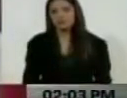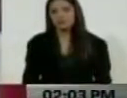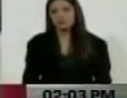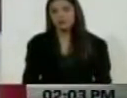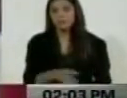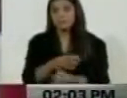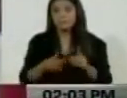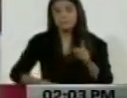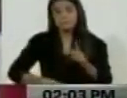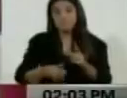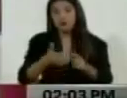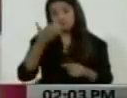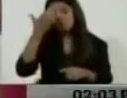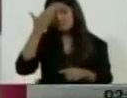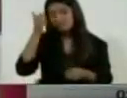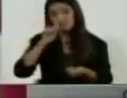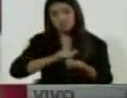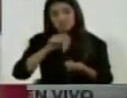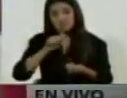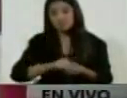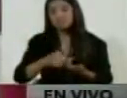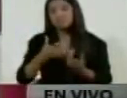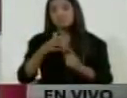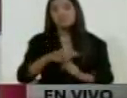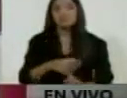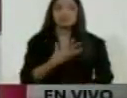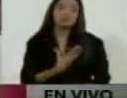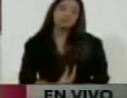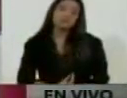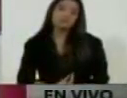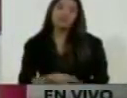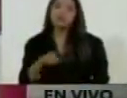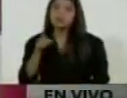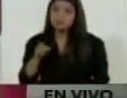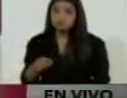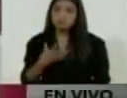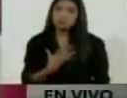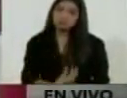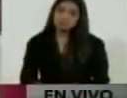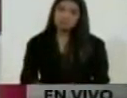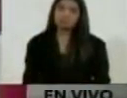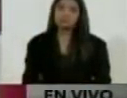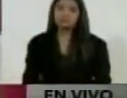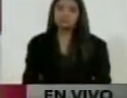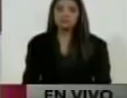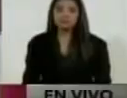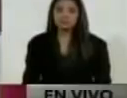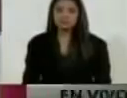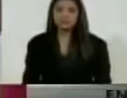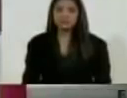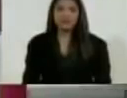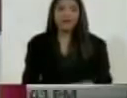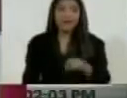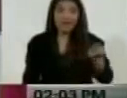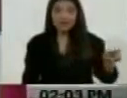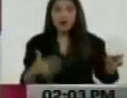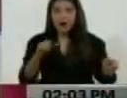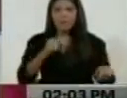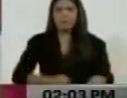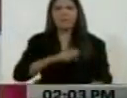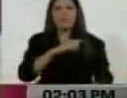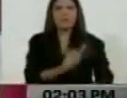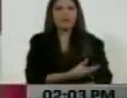Mientras más ignorante, apartado, excluido, decepcionado y desmoralizado tú estés, mi compadre, ellos tienen más poder y hacen